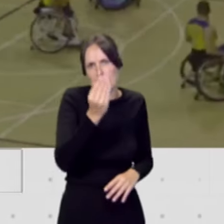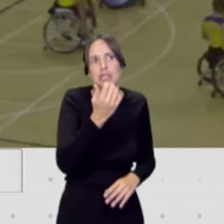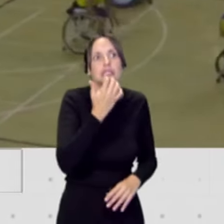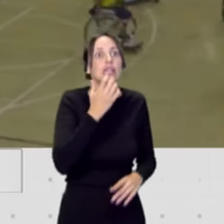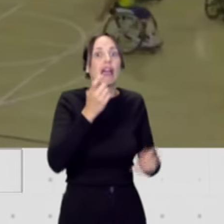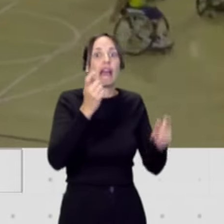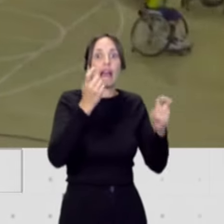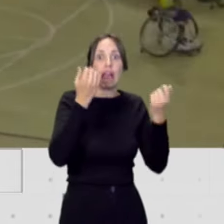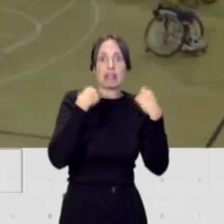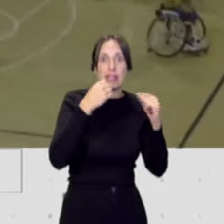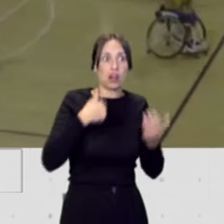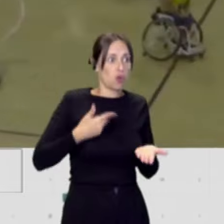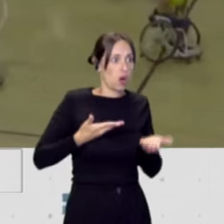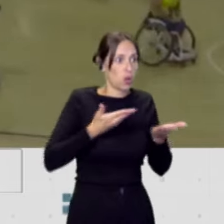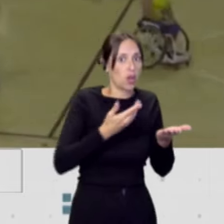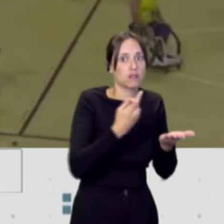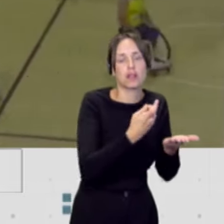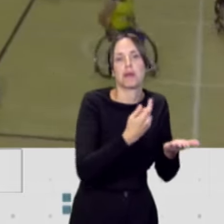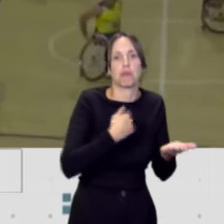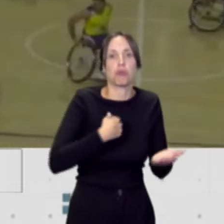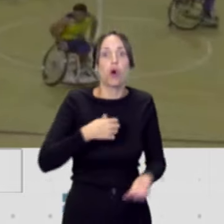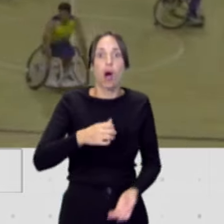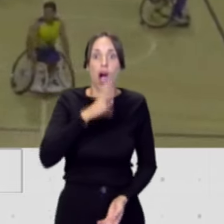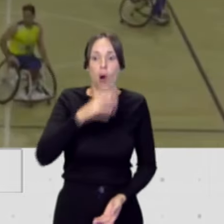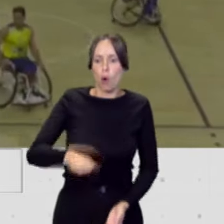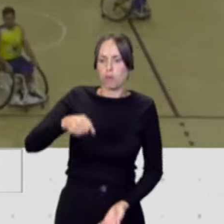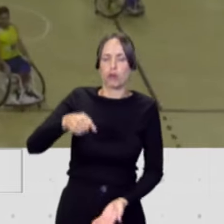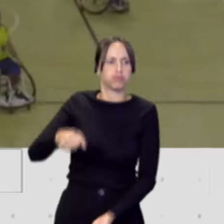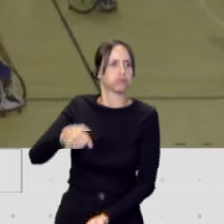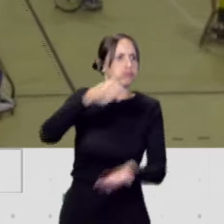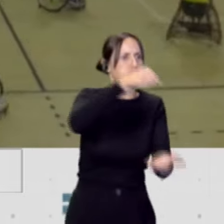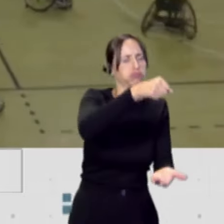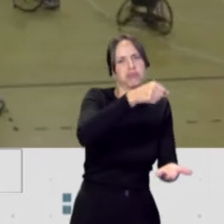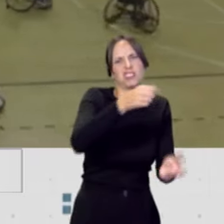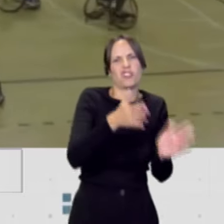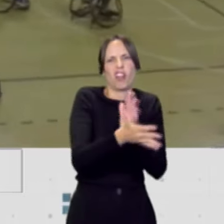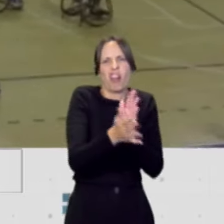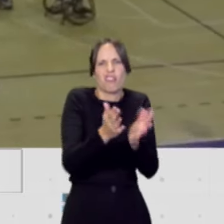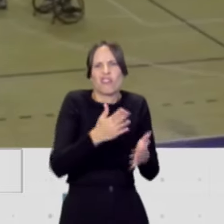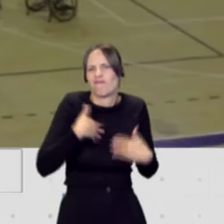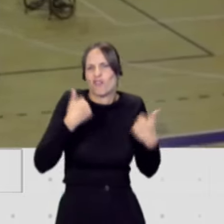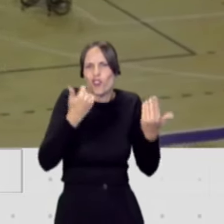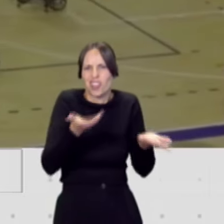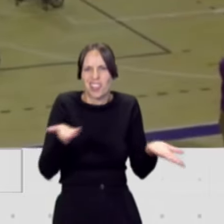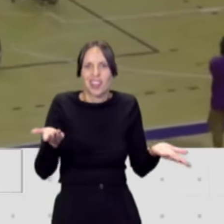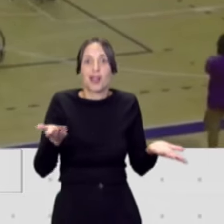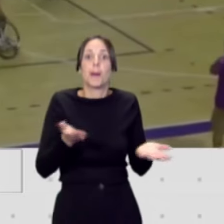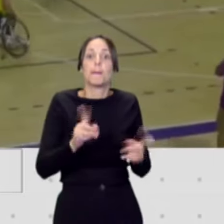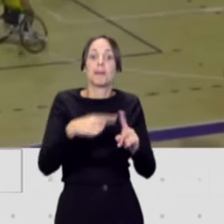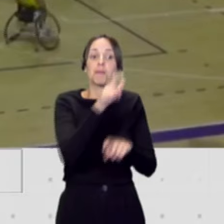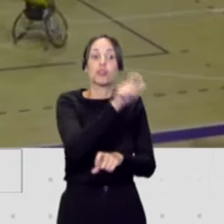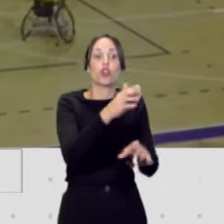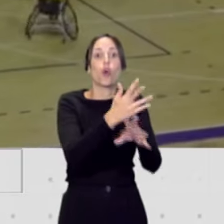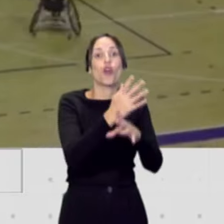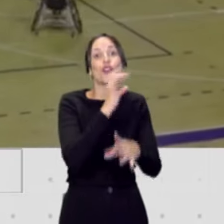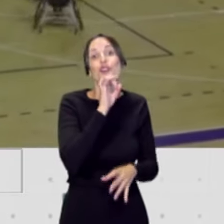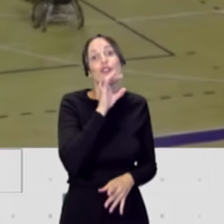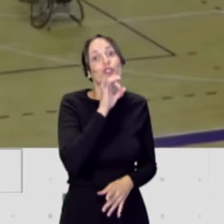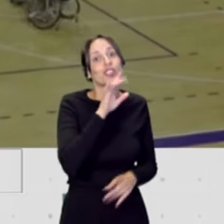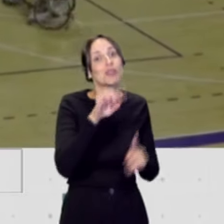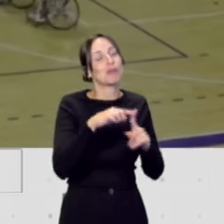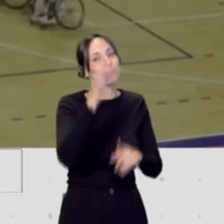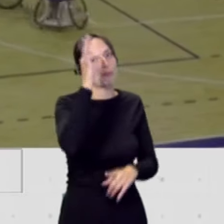entrenar. Si tenemos que llevar el porrón de agua, llevamos el porrón de agua. Pero siempre que los jugadores estén contentos y que estén